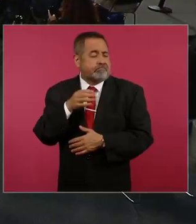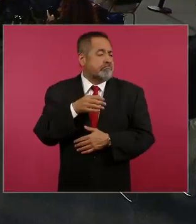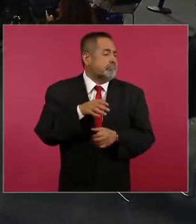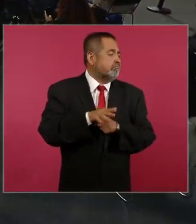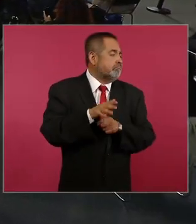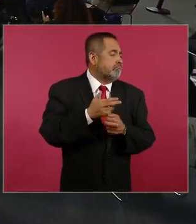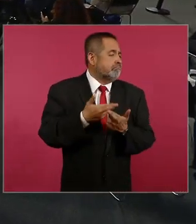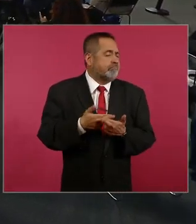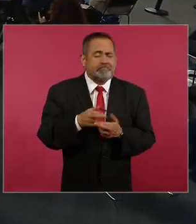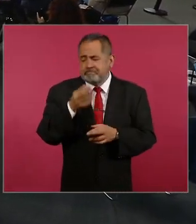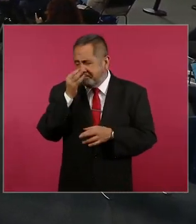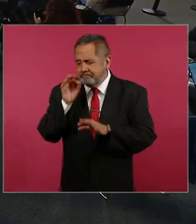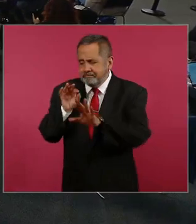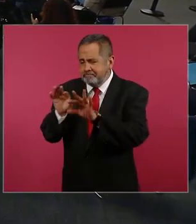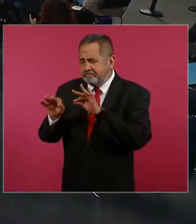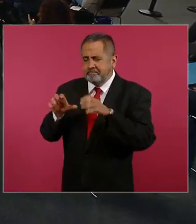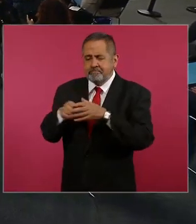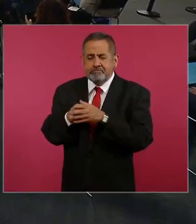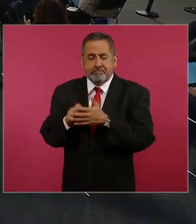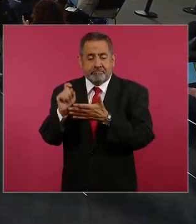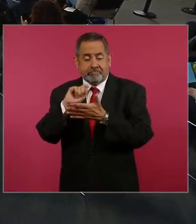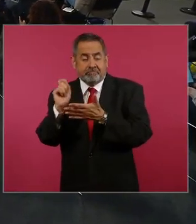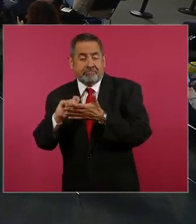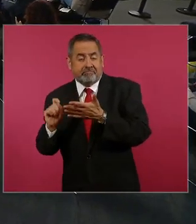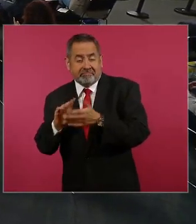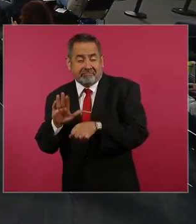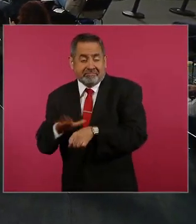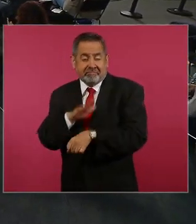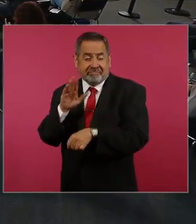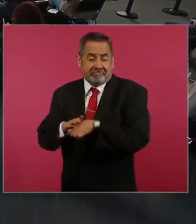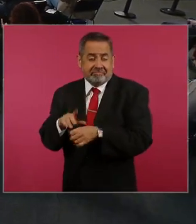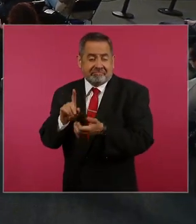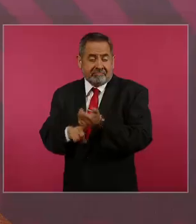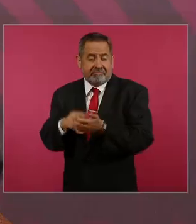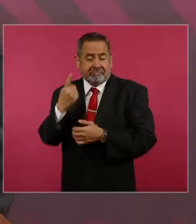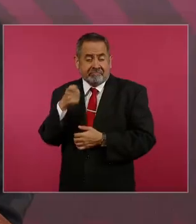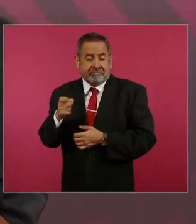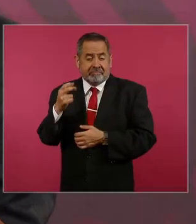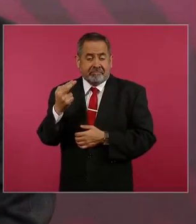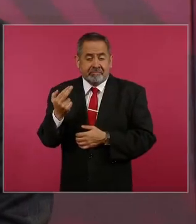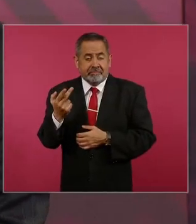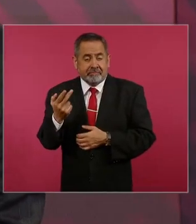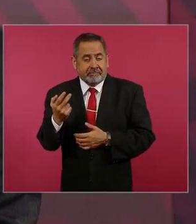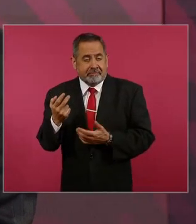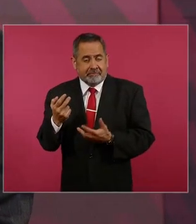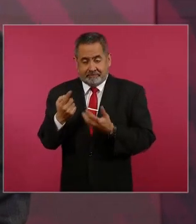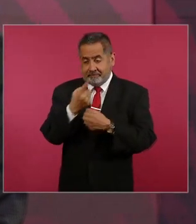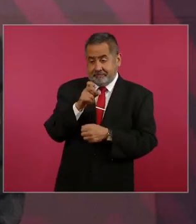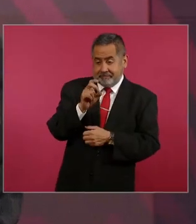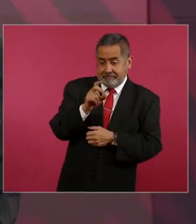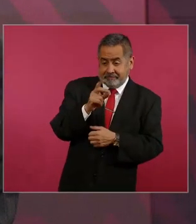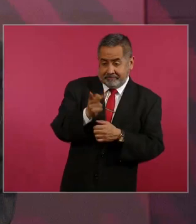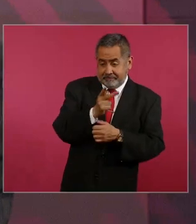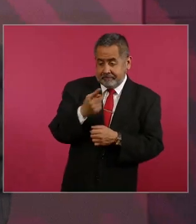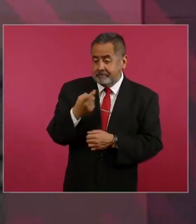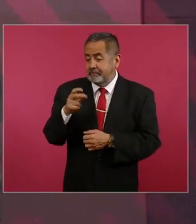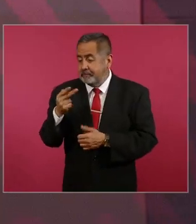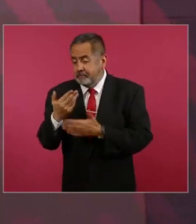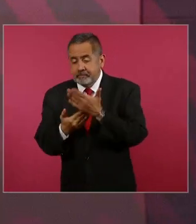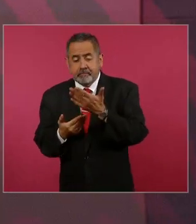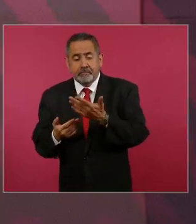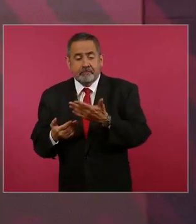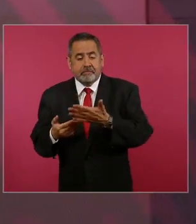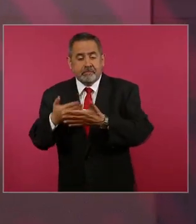que tenemos los que contesten bien 125 de la 130 el que